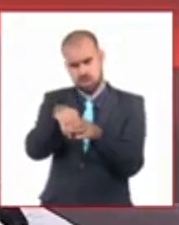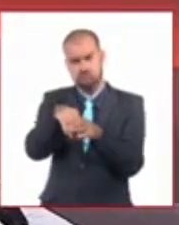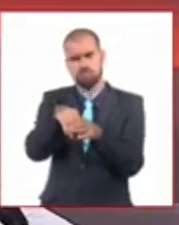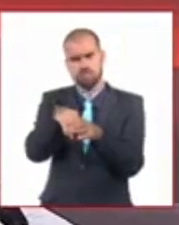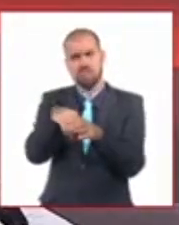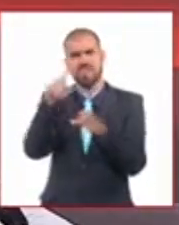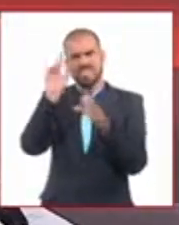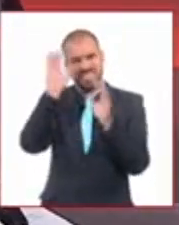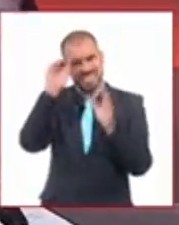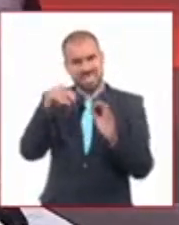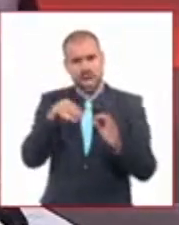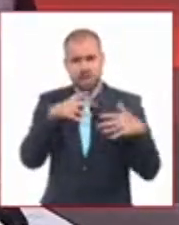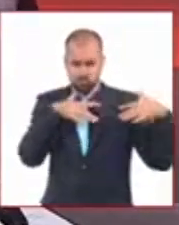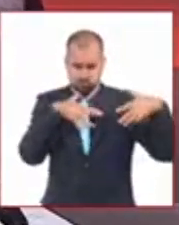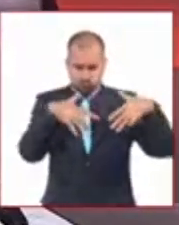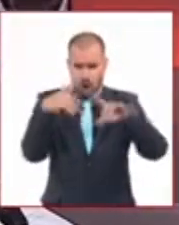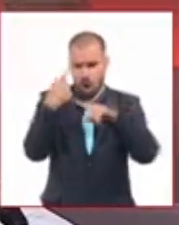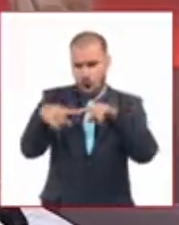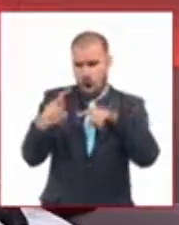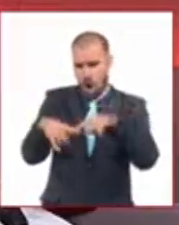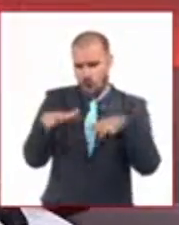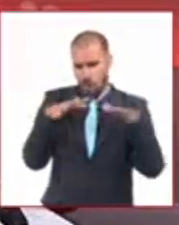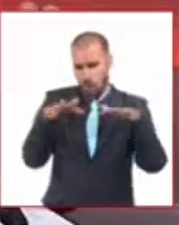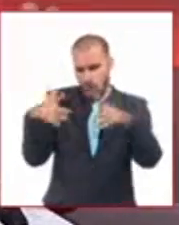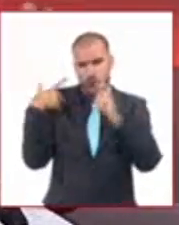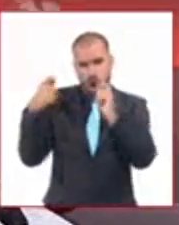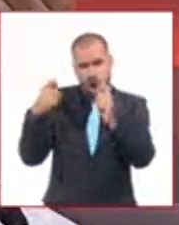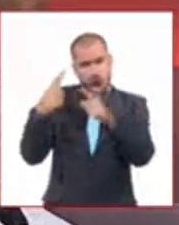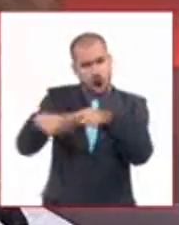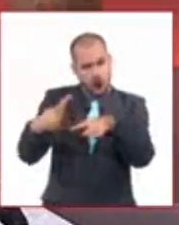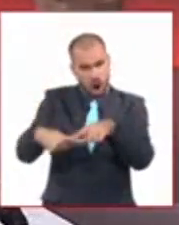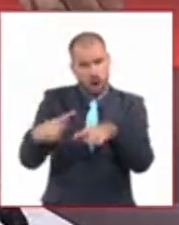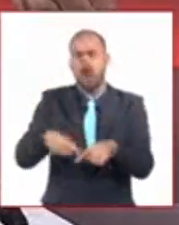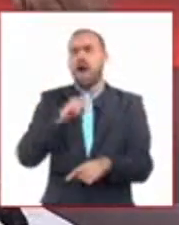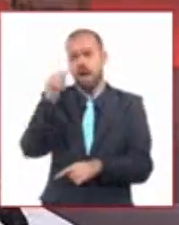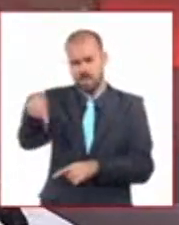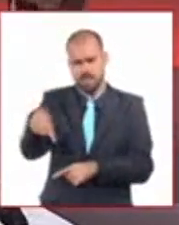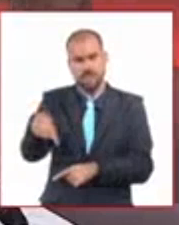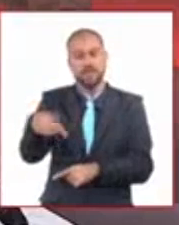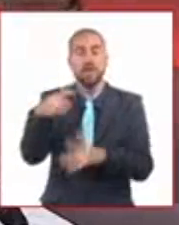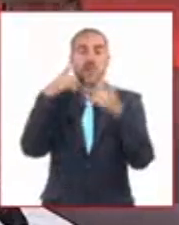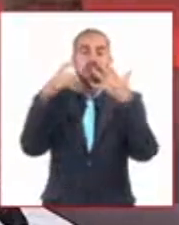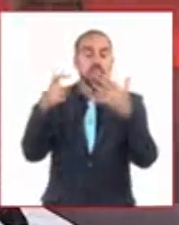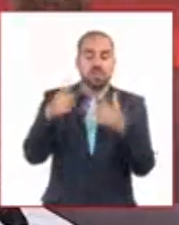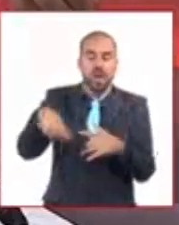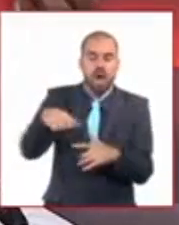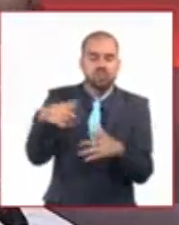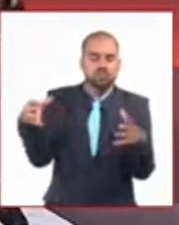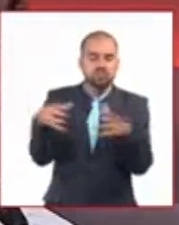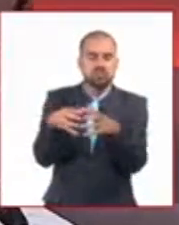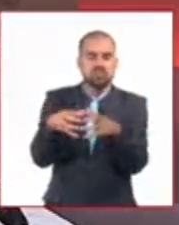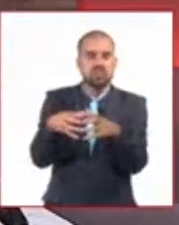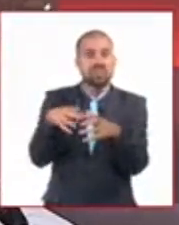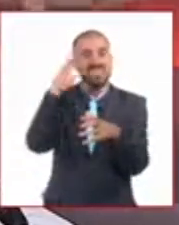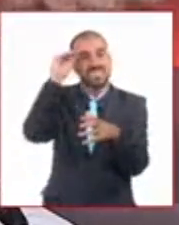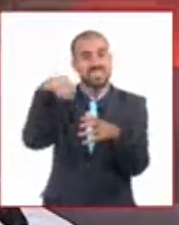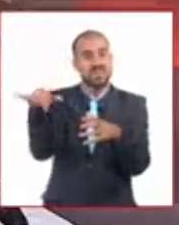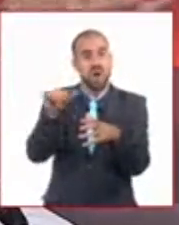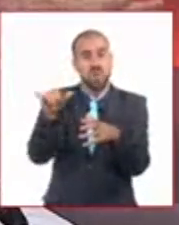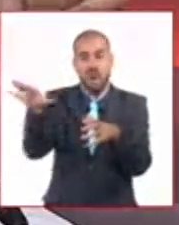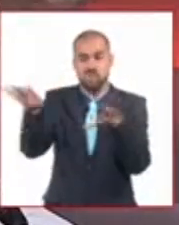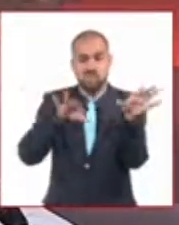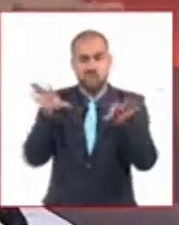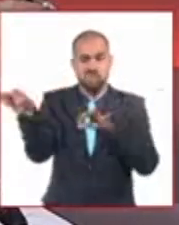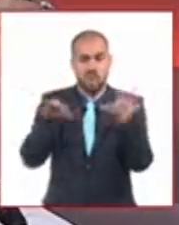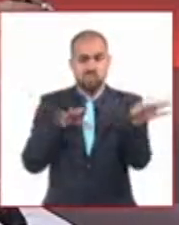yo creo que lo positivo de todo este movimiento de la cumbre de los pueblos es que han aglutinado a los más diversos